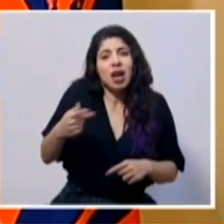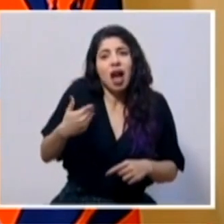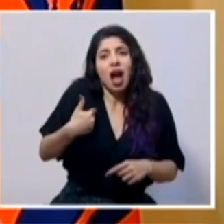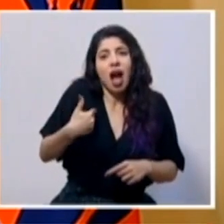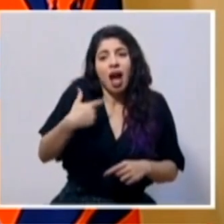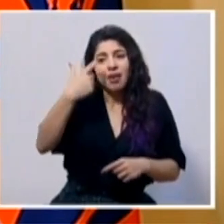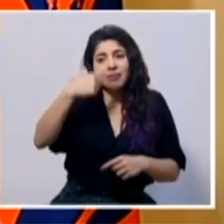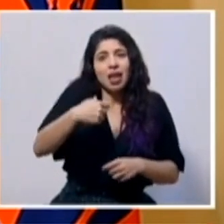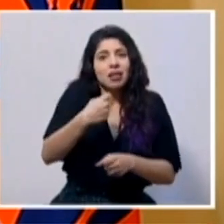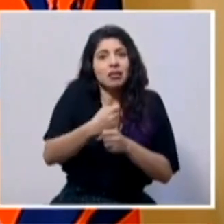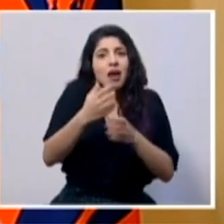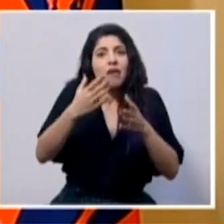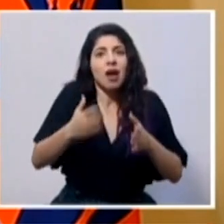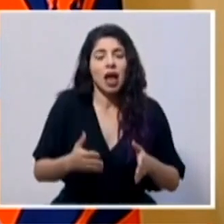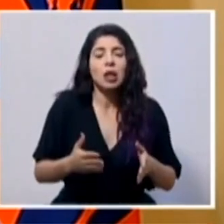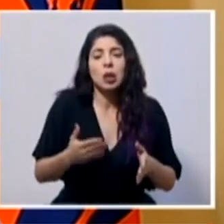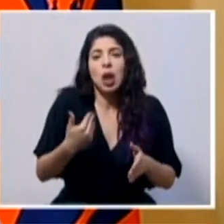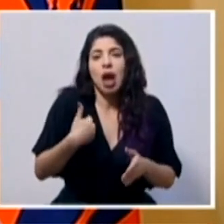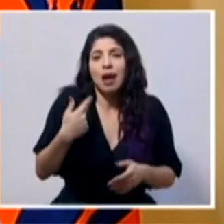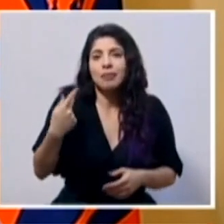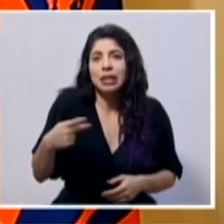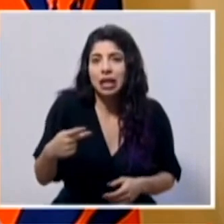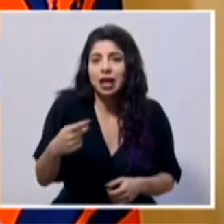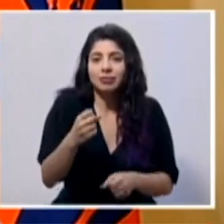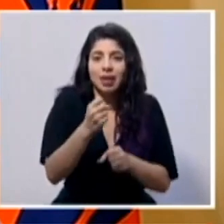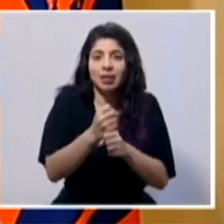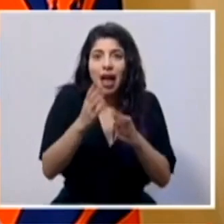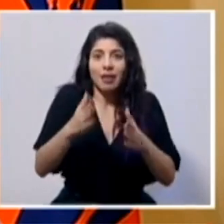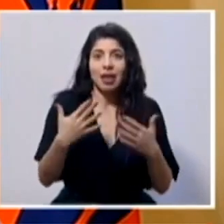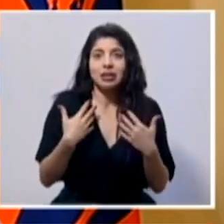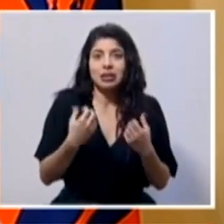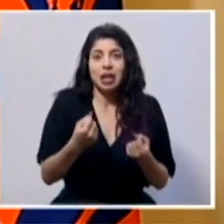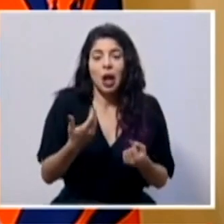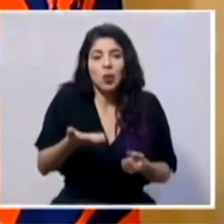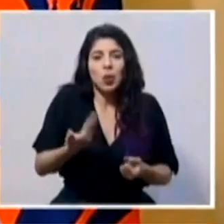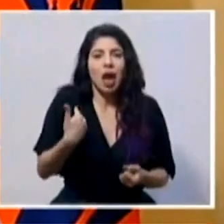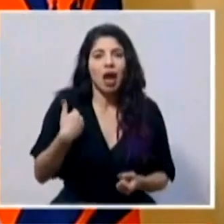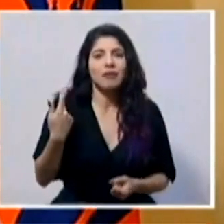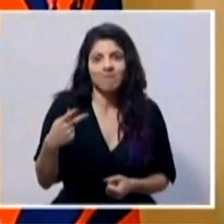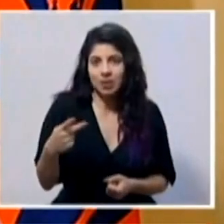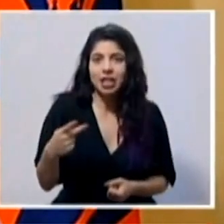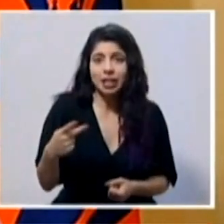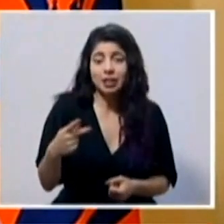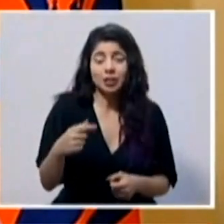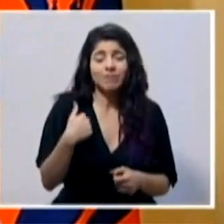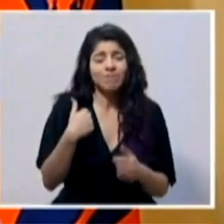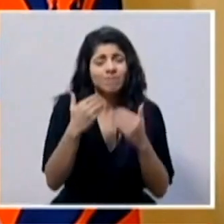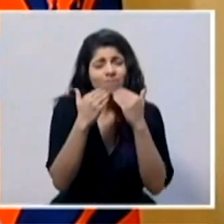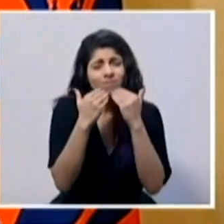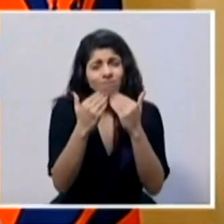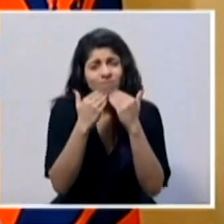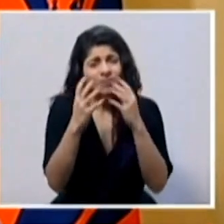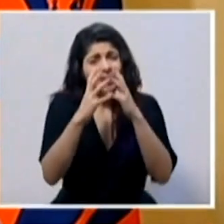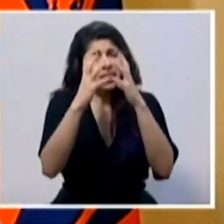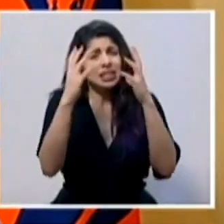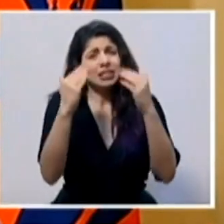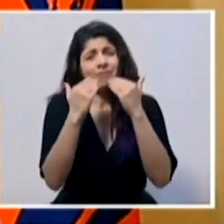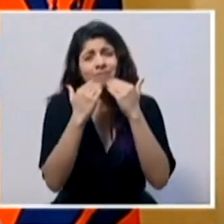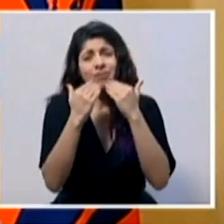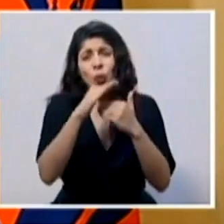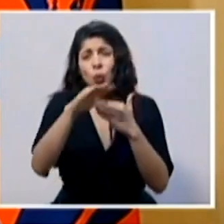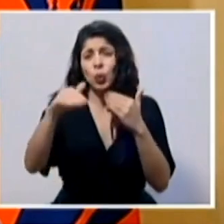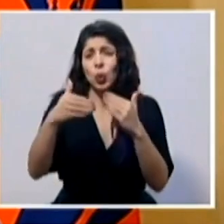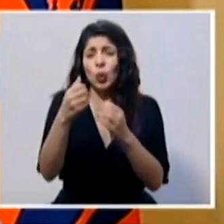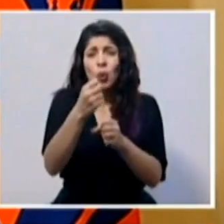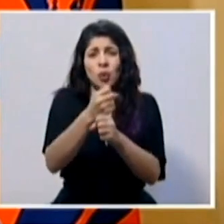como funcionarios, a lo que estamos expuestos como trabajadores de la salud. Y yo quiero agradecerle profundamente a todos los